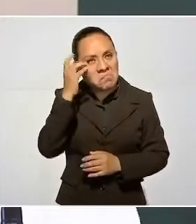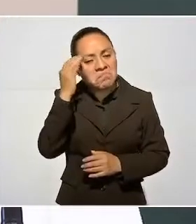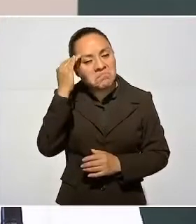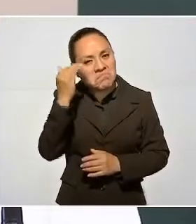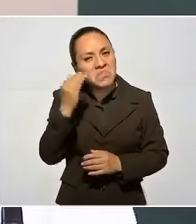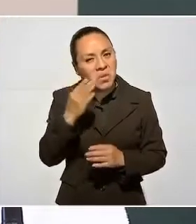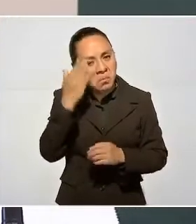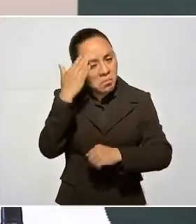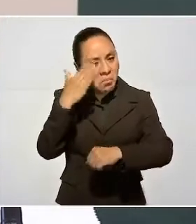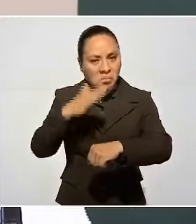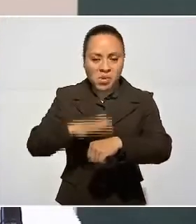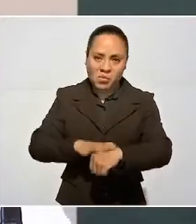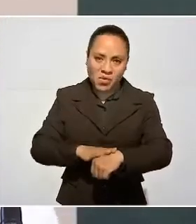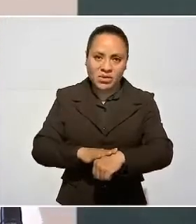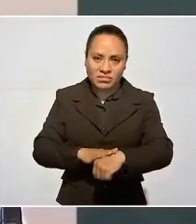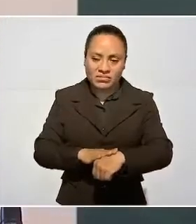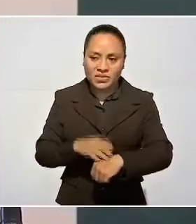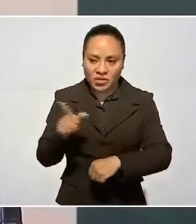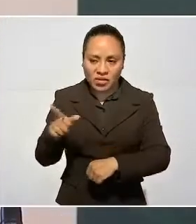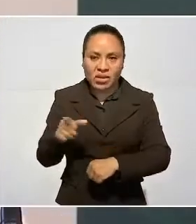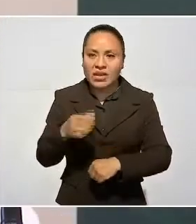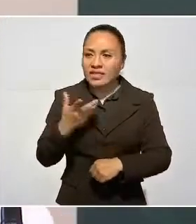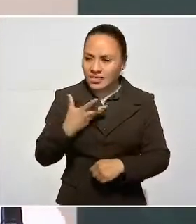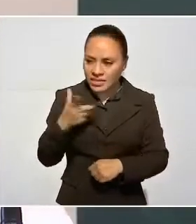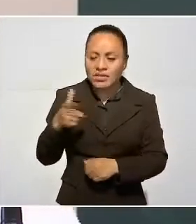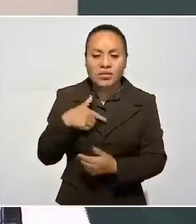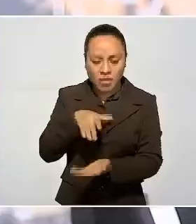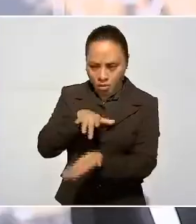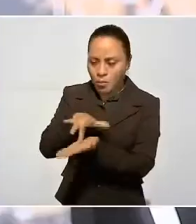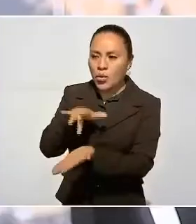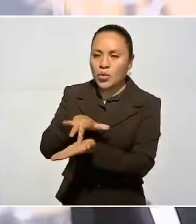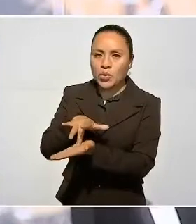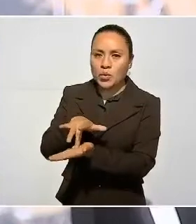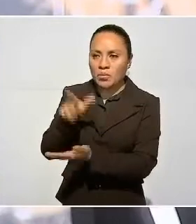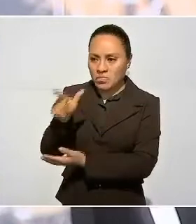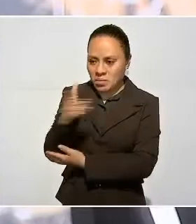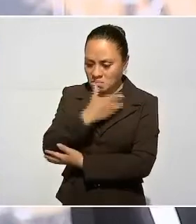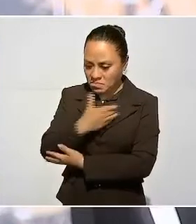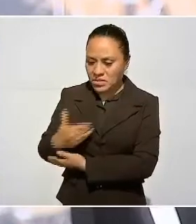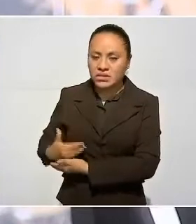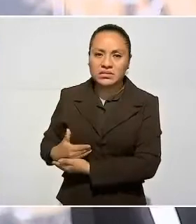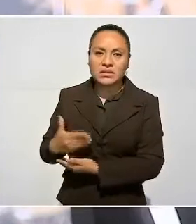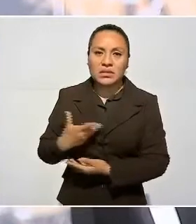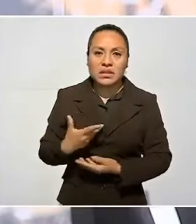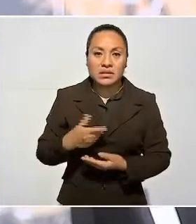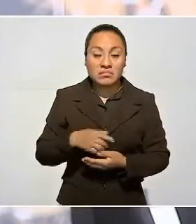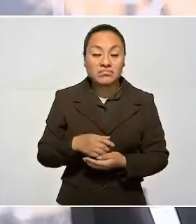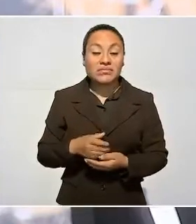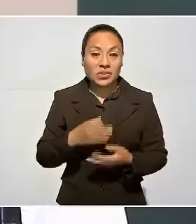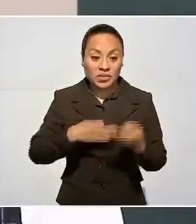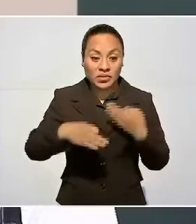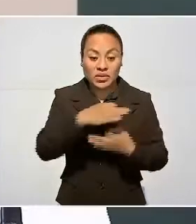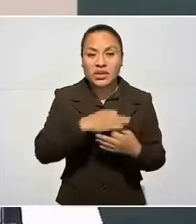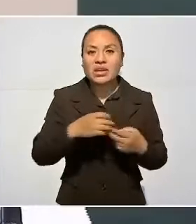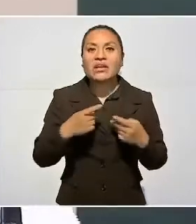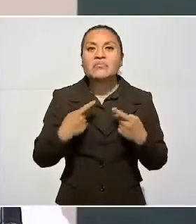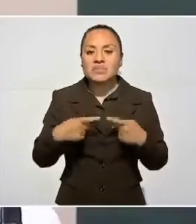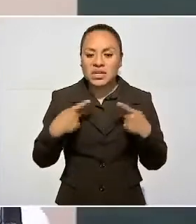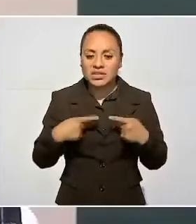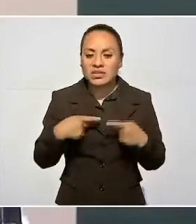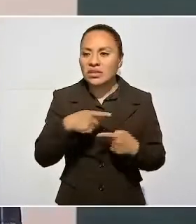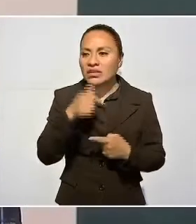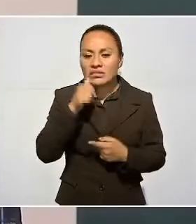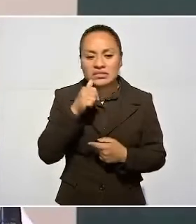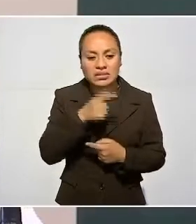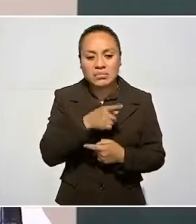memoria. Cuenta usted con el apoyo popular, señor presidente, muy especialmente de quienes han sido